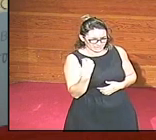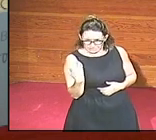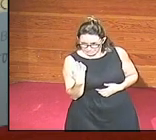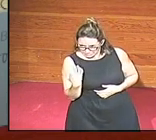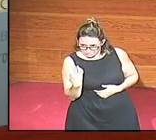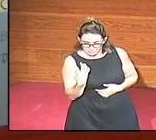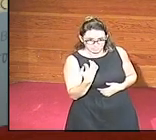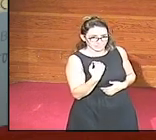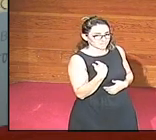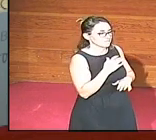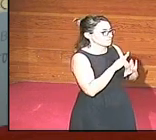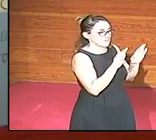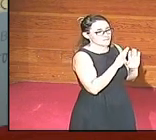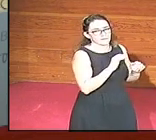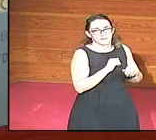vienes. ¿No?